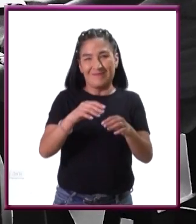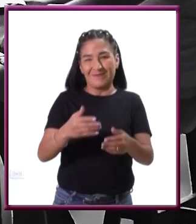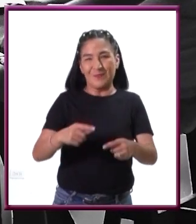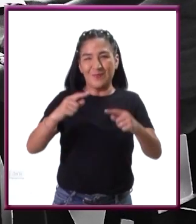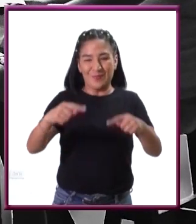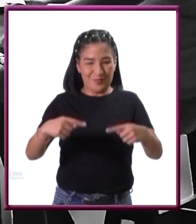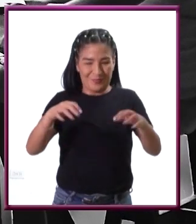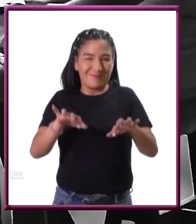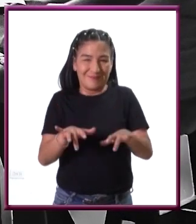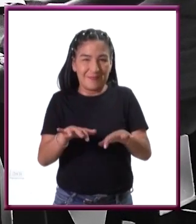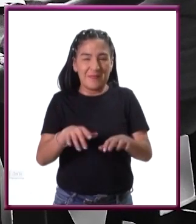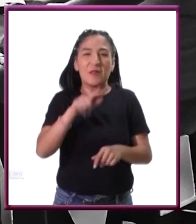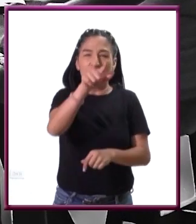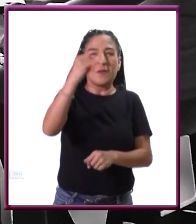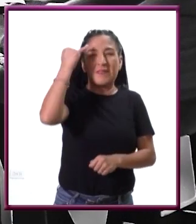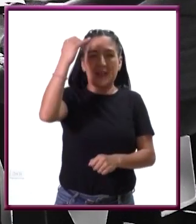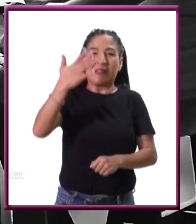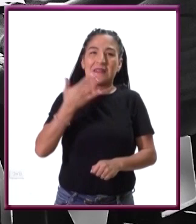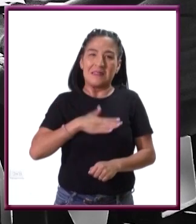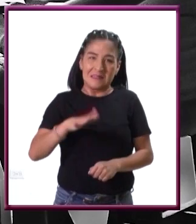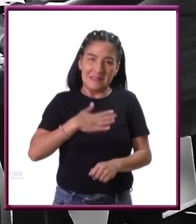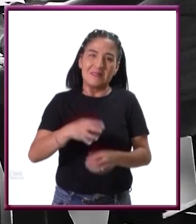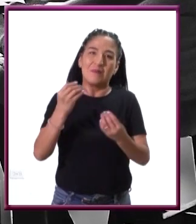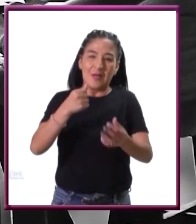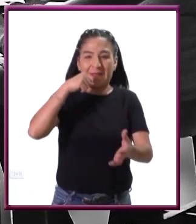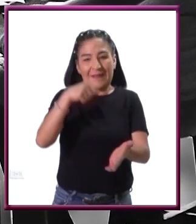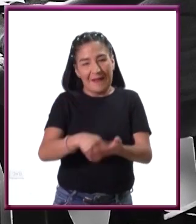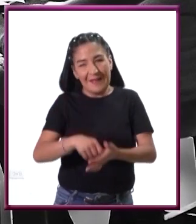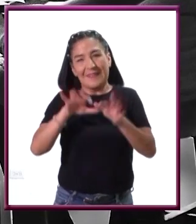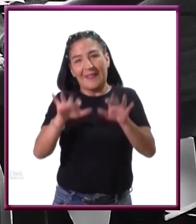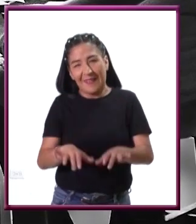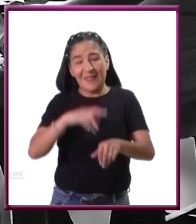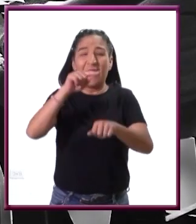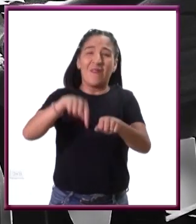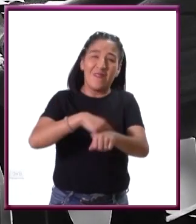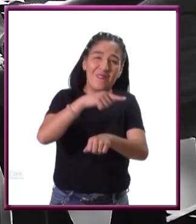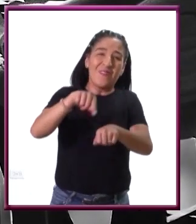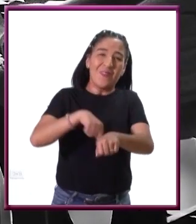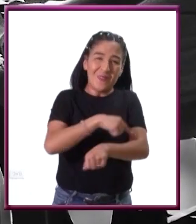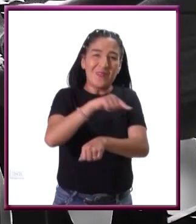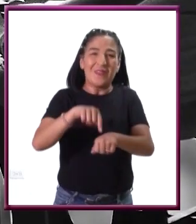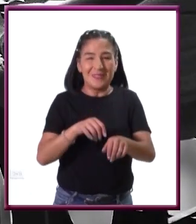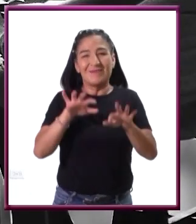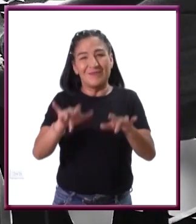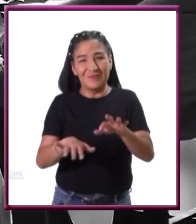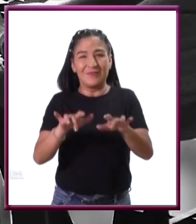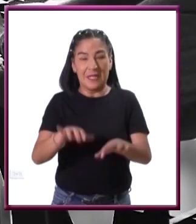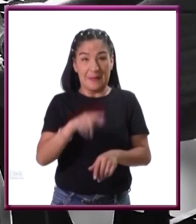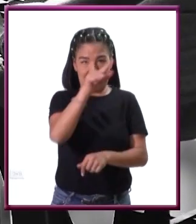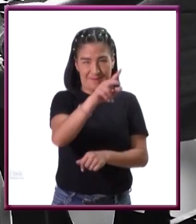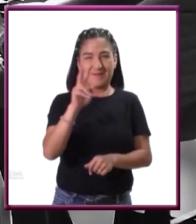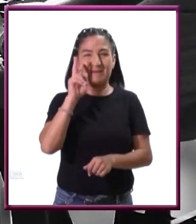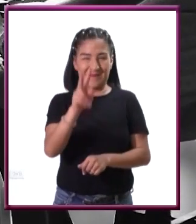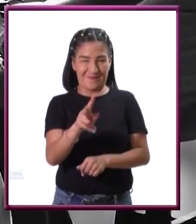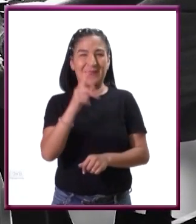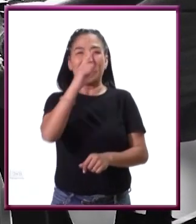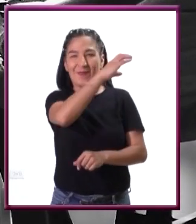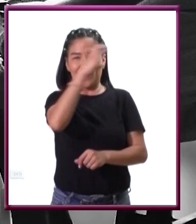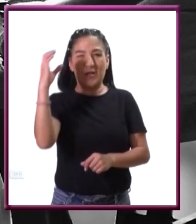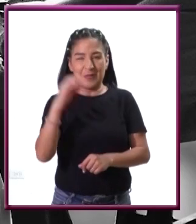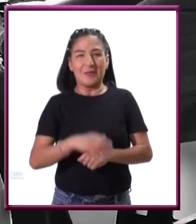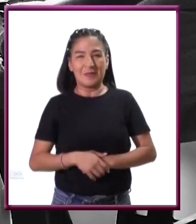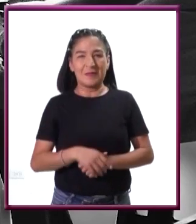lo cansado que sería escribir tantas cartas durante horas y horas. Si ves la foto con más detalle, también